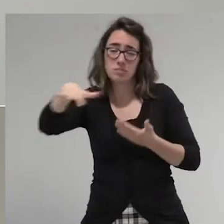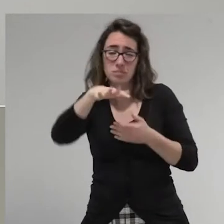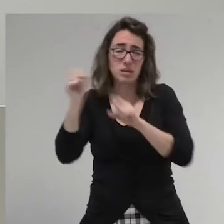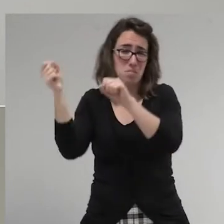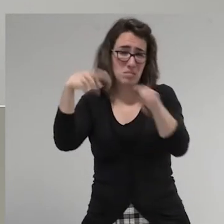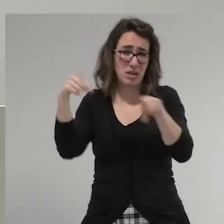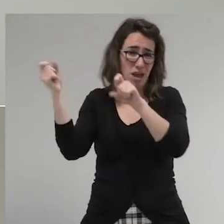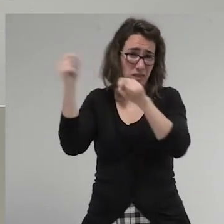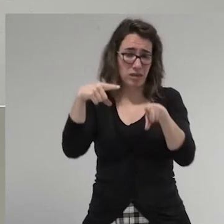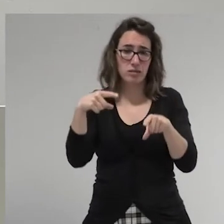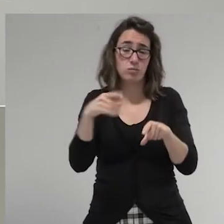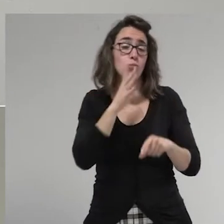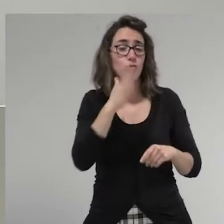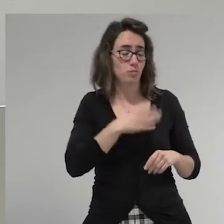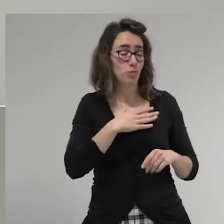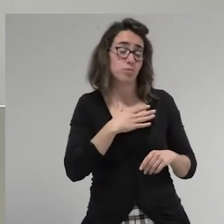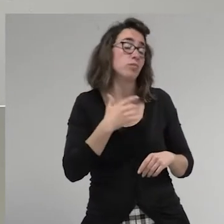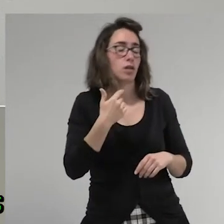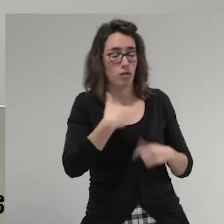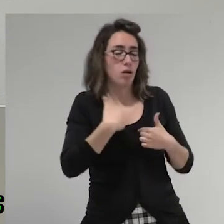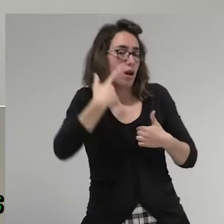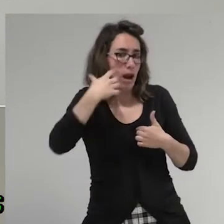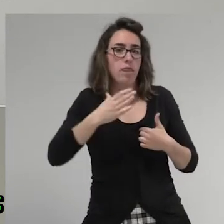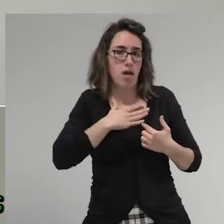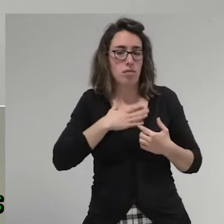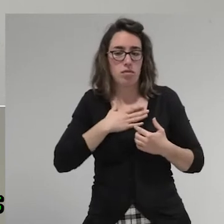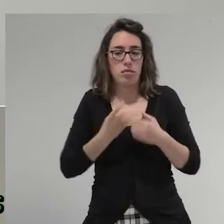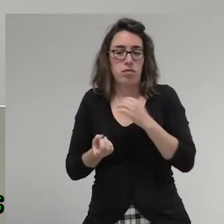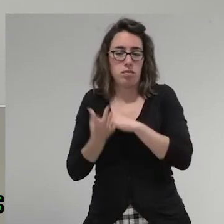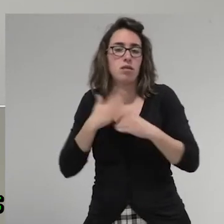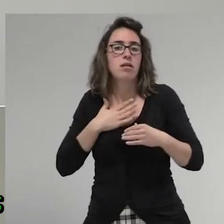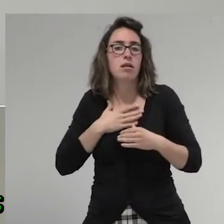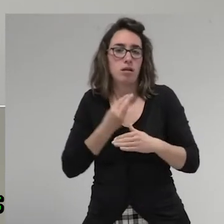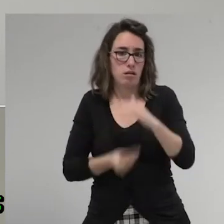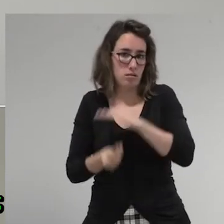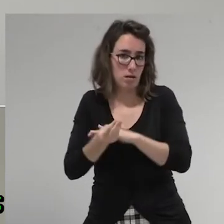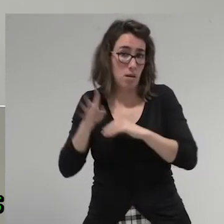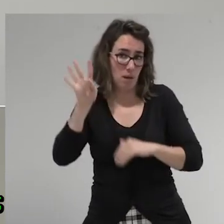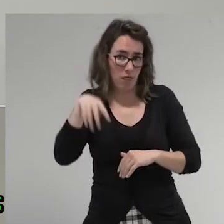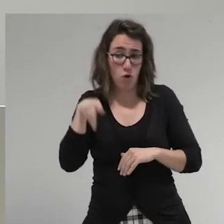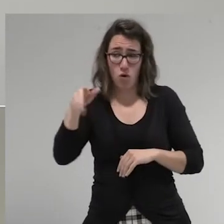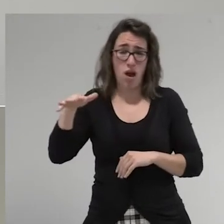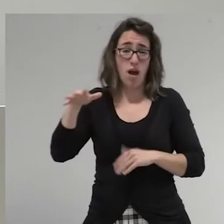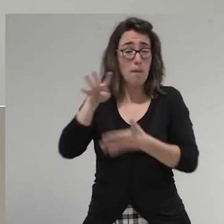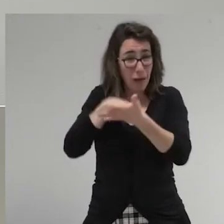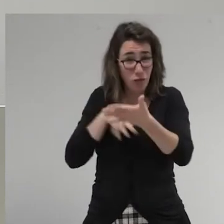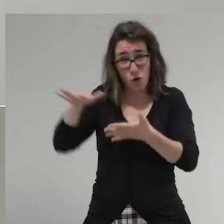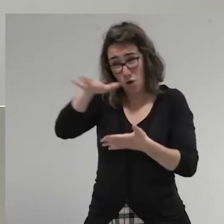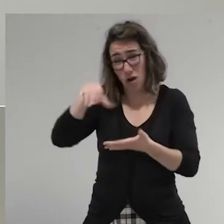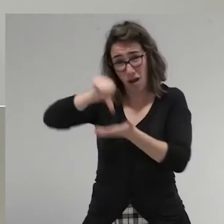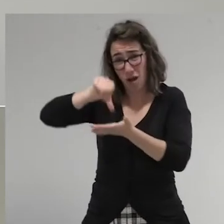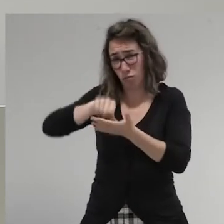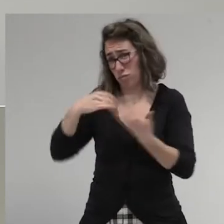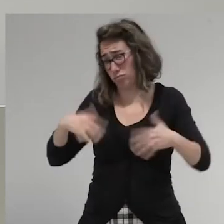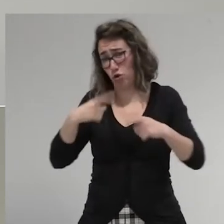Yo es que vengo de una... También es verdad que yo vengo de Barcelona, que es una gran urbe donde pasan muchas cosas horribles, a pesar de que se tenga esta